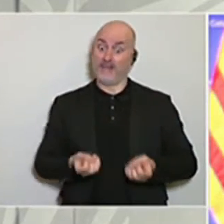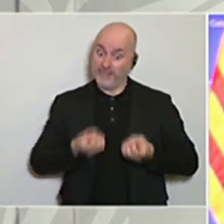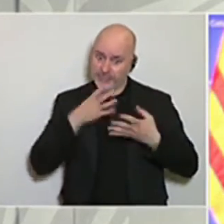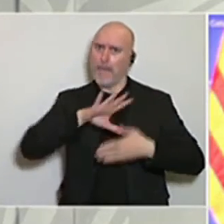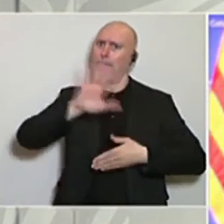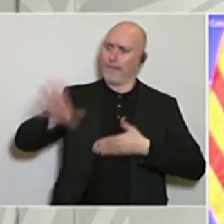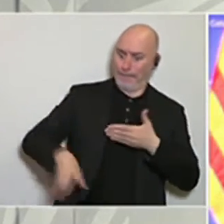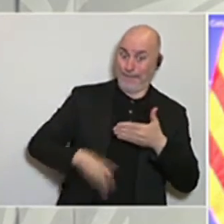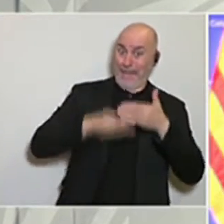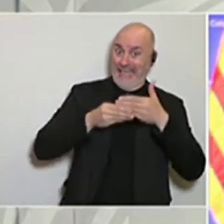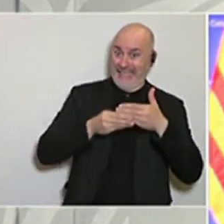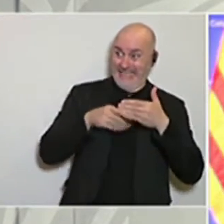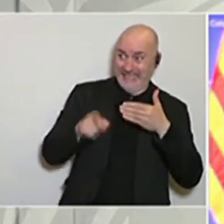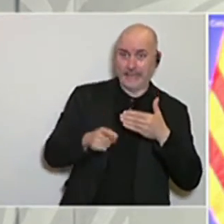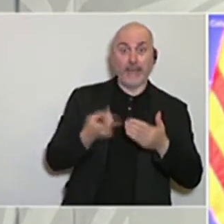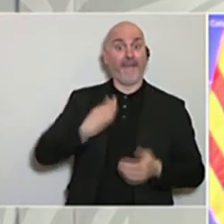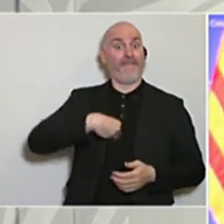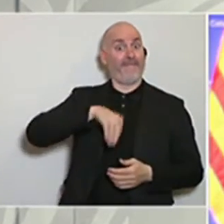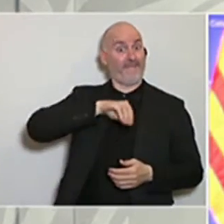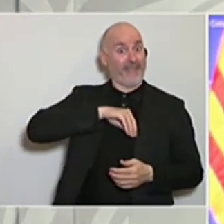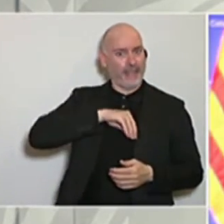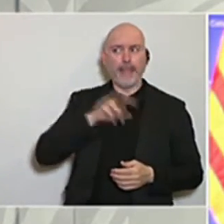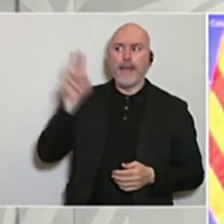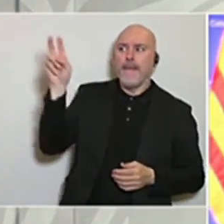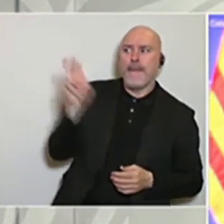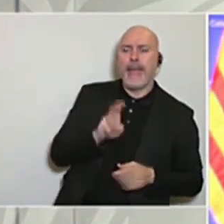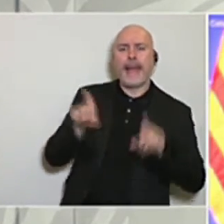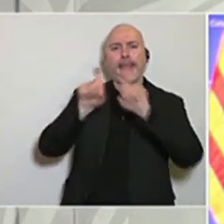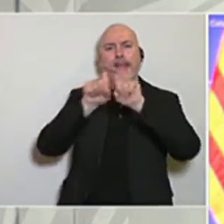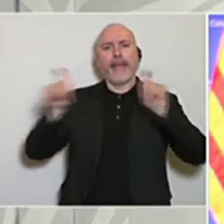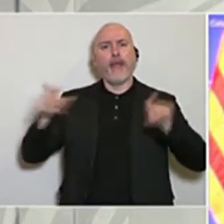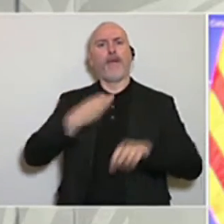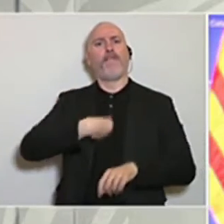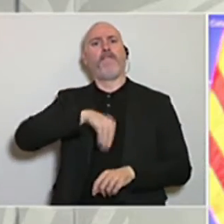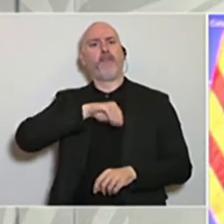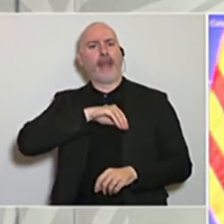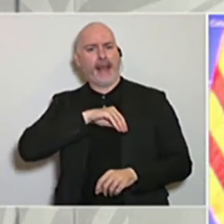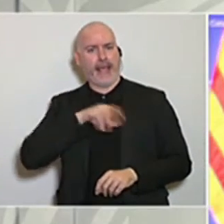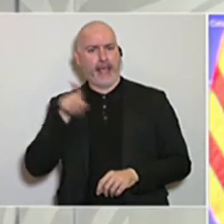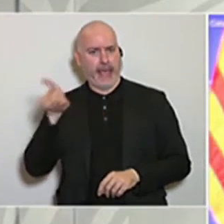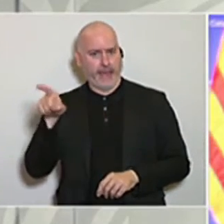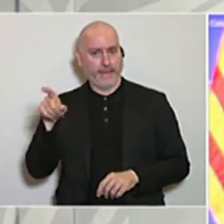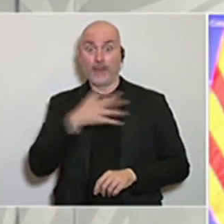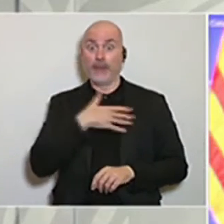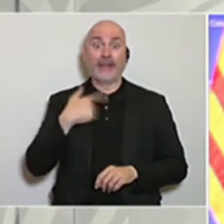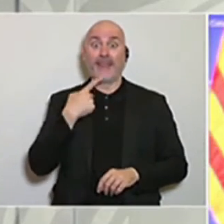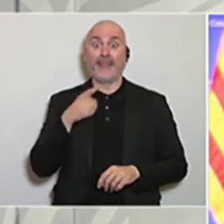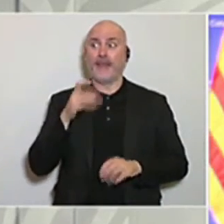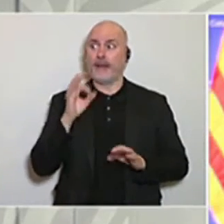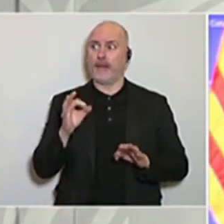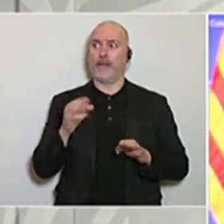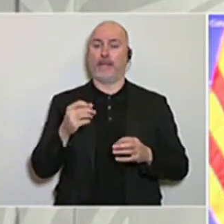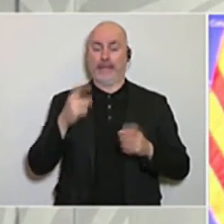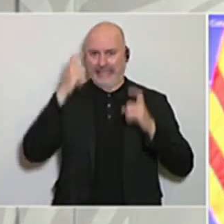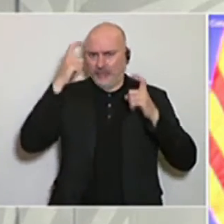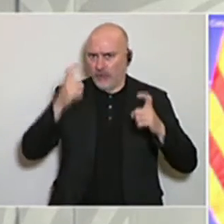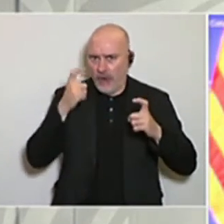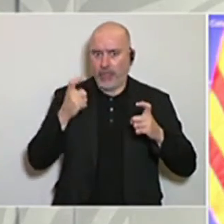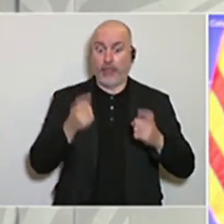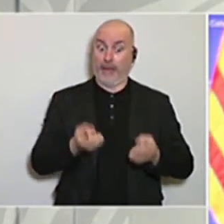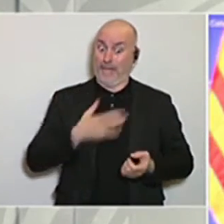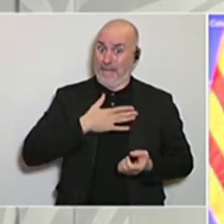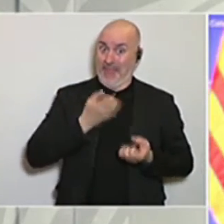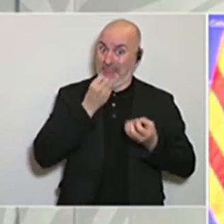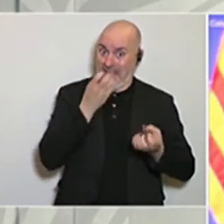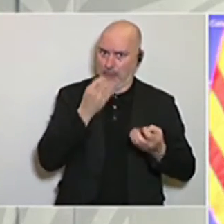cifras de las personas fallecidas a través de las funerarias, entendiendo que de esta manera era un esfuerzo que hacíamos desde el Gobierno